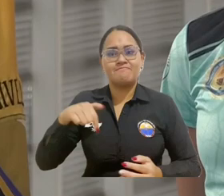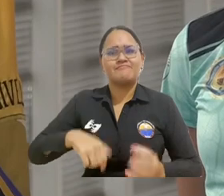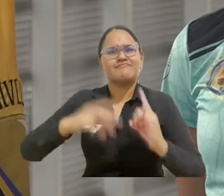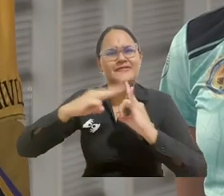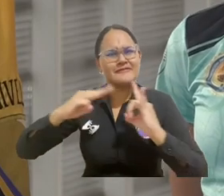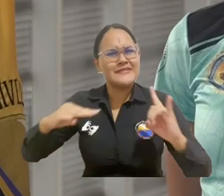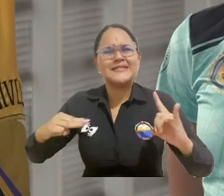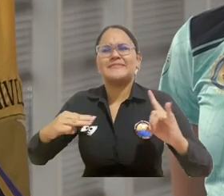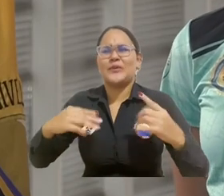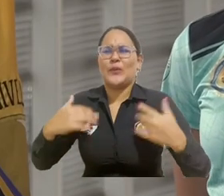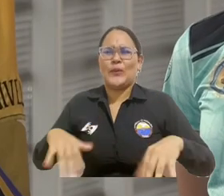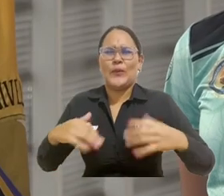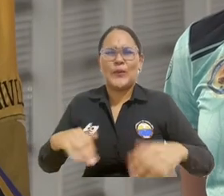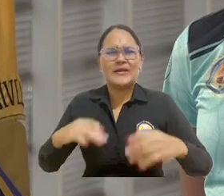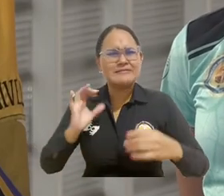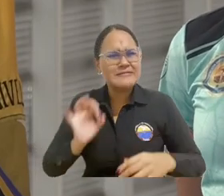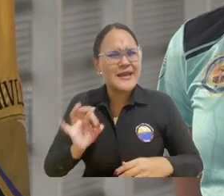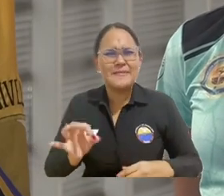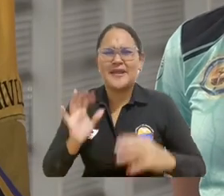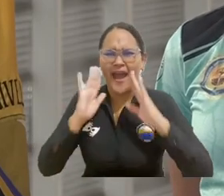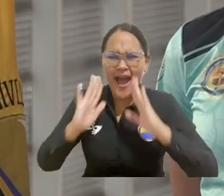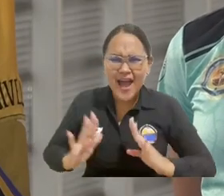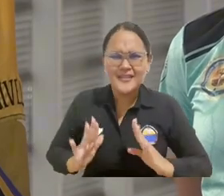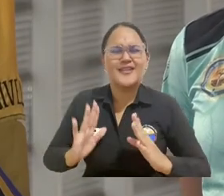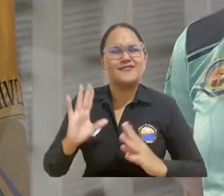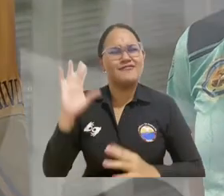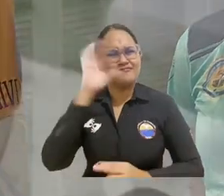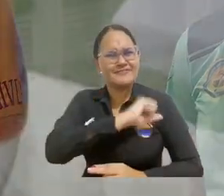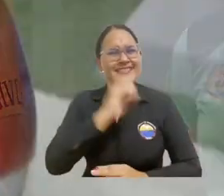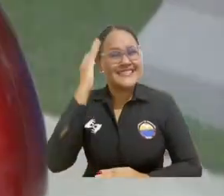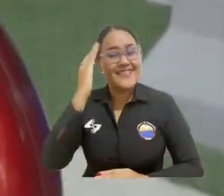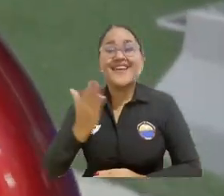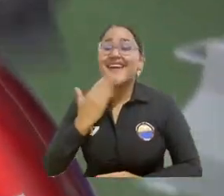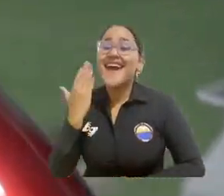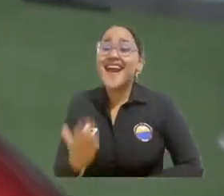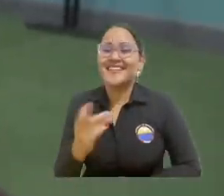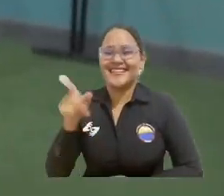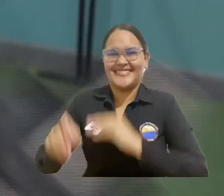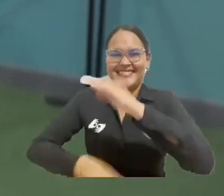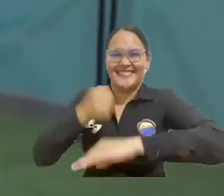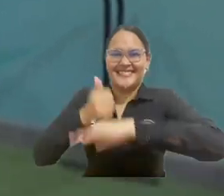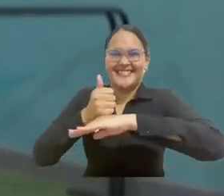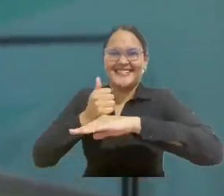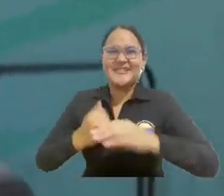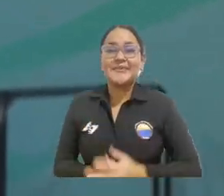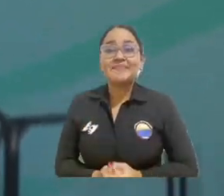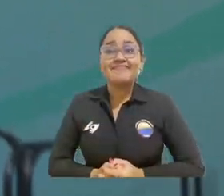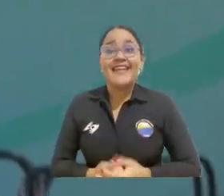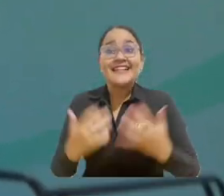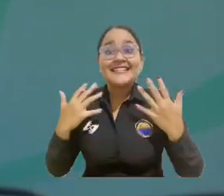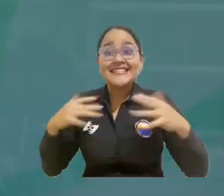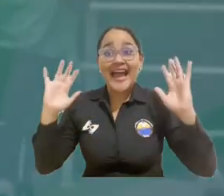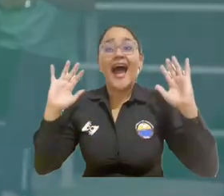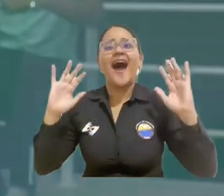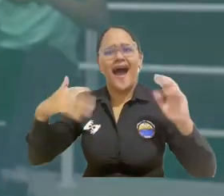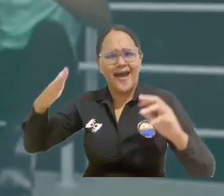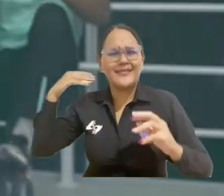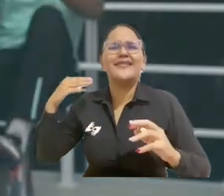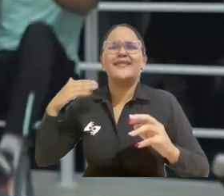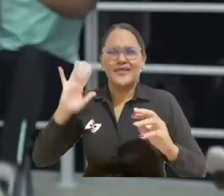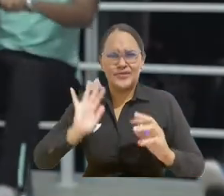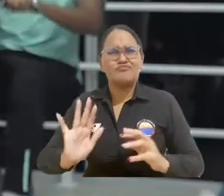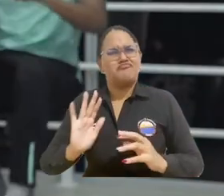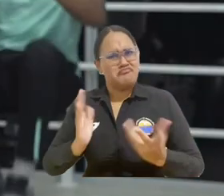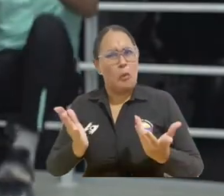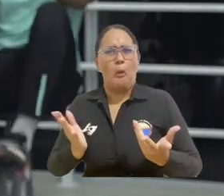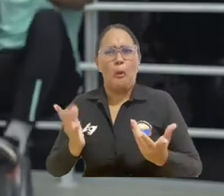La Universidad de Magdalena siempre nos ha apostado a nosotros y siempre pues ha creído en nosotros y muy agradecido con el rector. Si ya la universidad sin este centro de alto